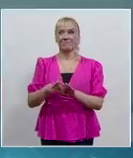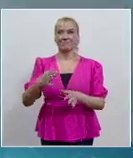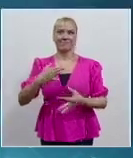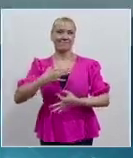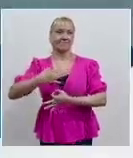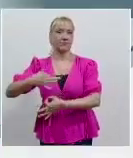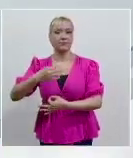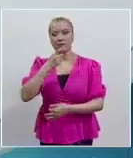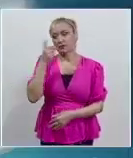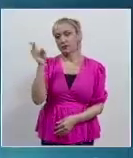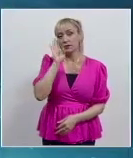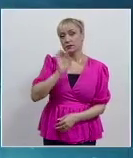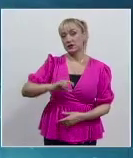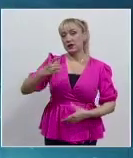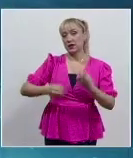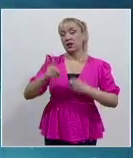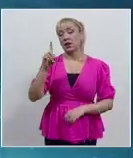Dayán.